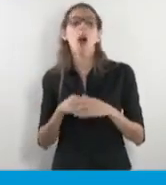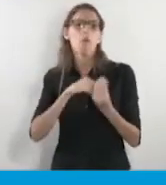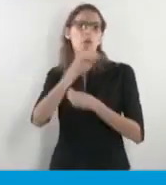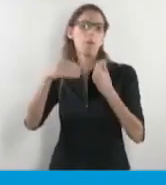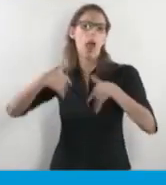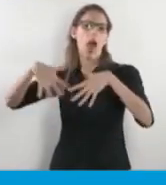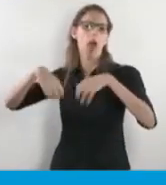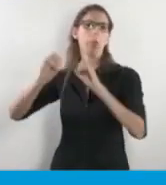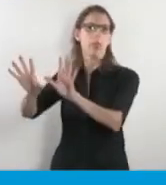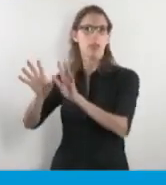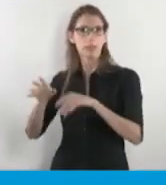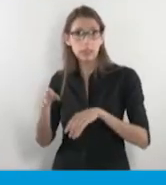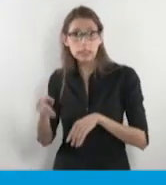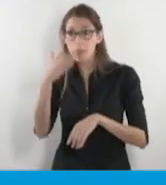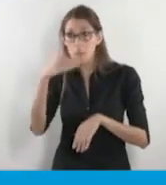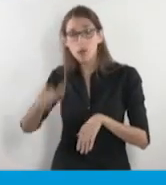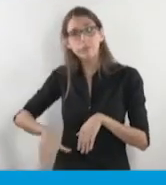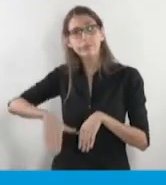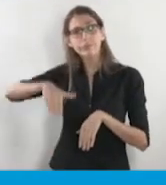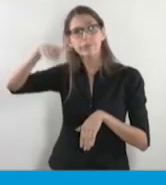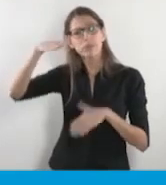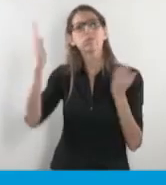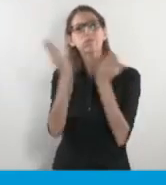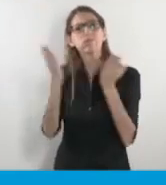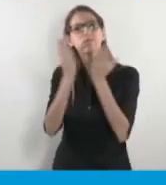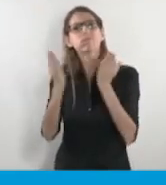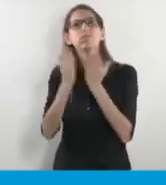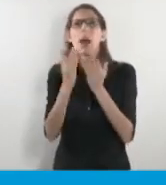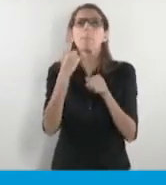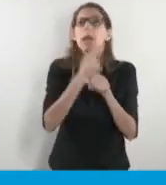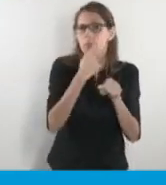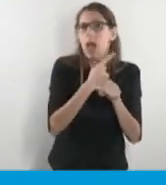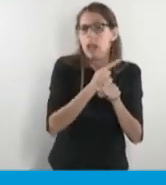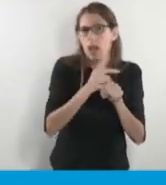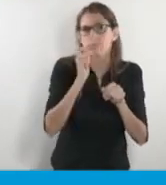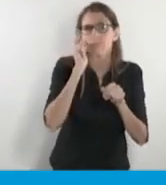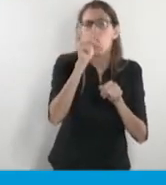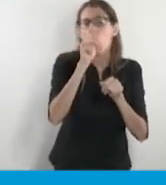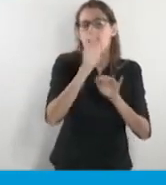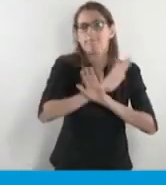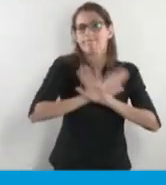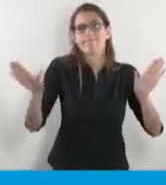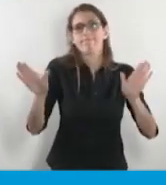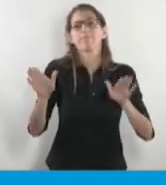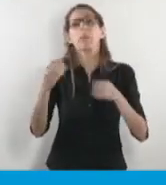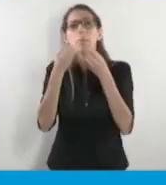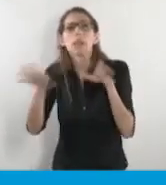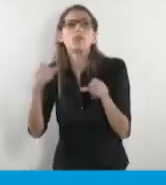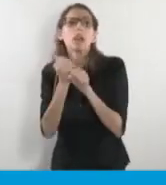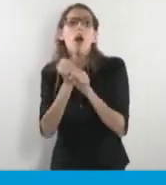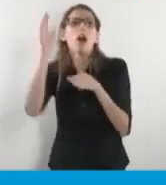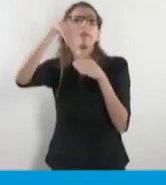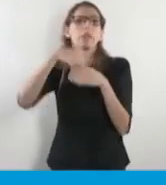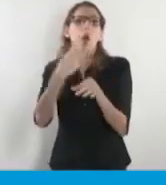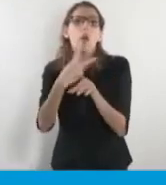y a partir de ahí llegó a estudiar estudios primarios a alcanzar y empezó a trabajar como preceptor como maestro